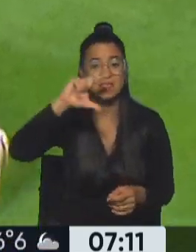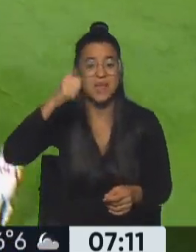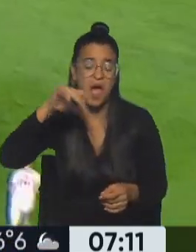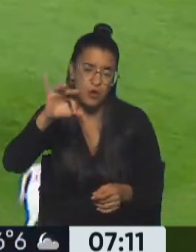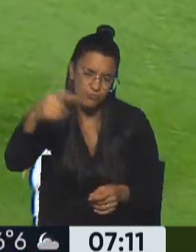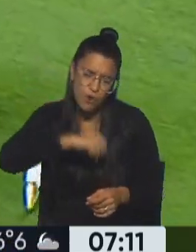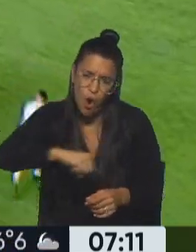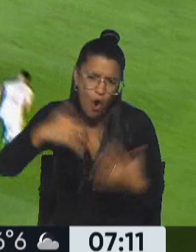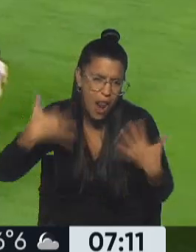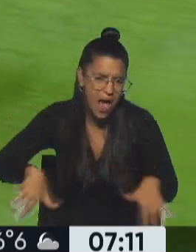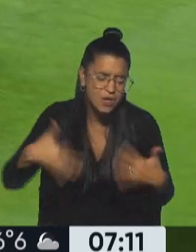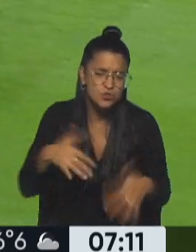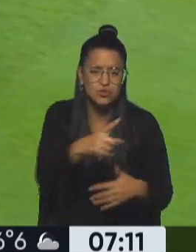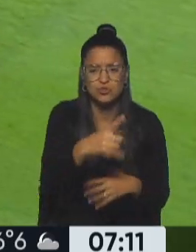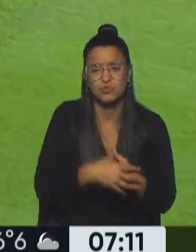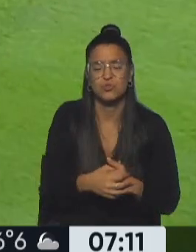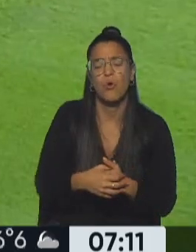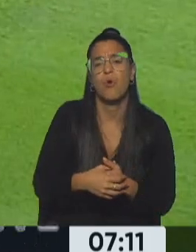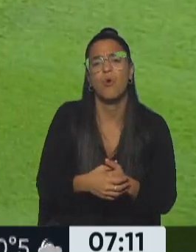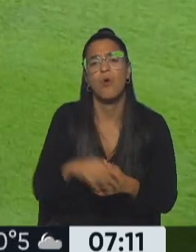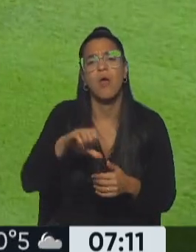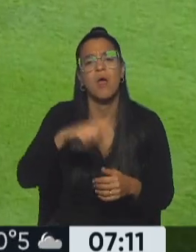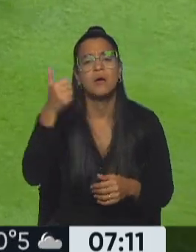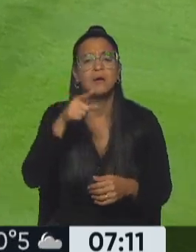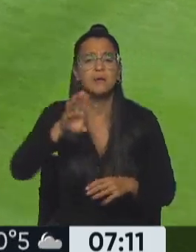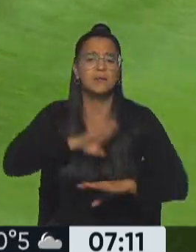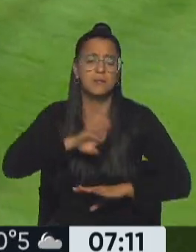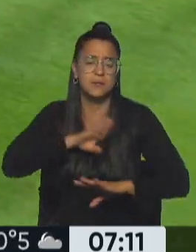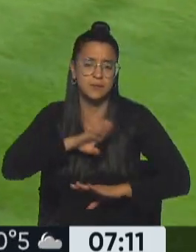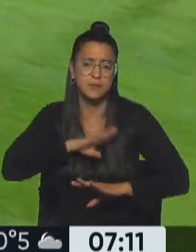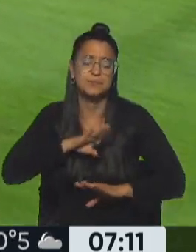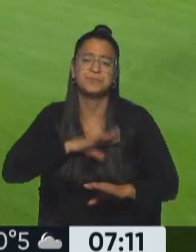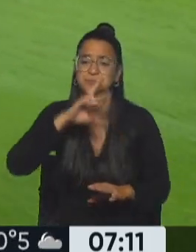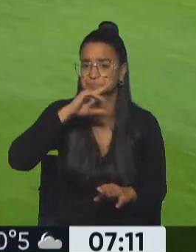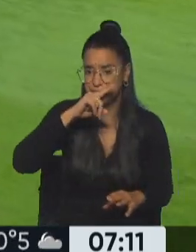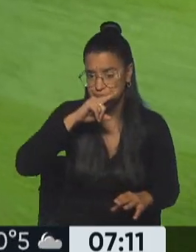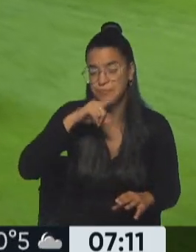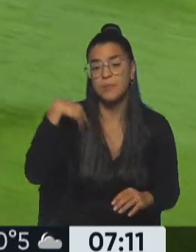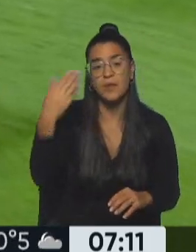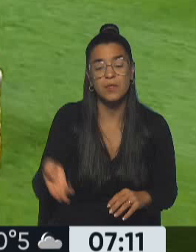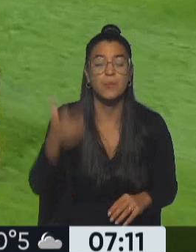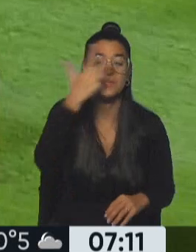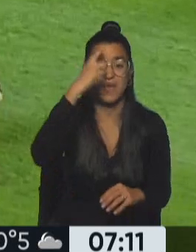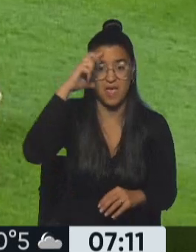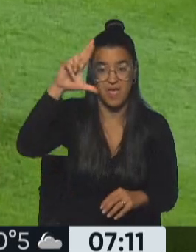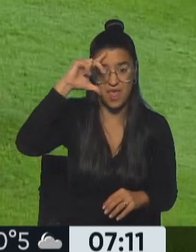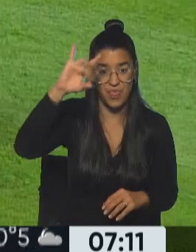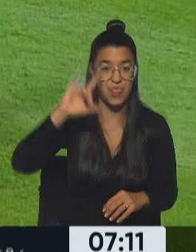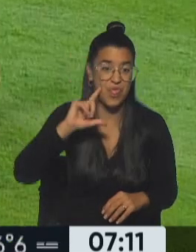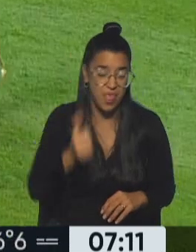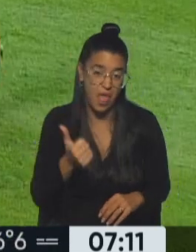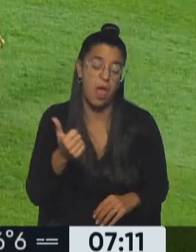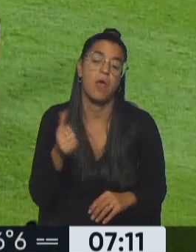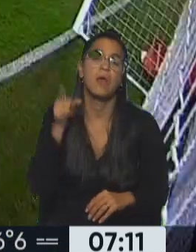golazo, terminó siendo ahí, lo ganaba... Gimnasia y Esgrima La Plata. Después van a llegar Heredia para el